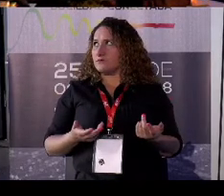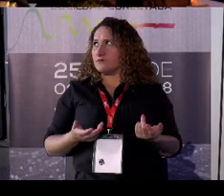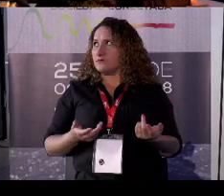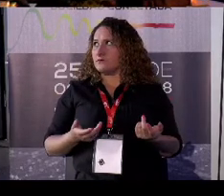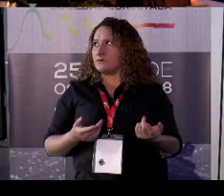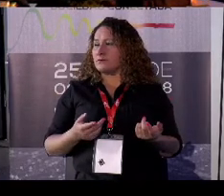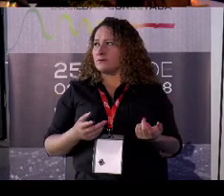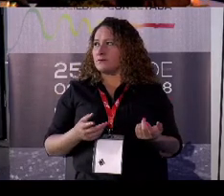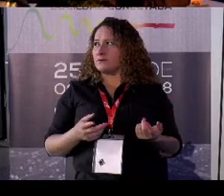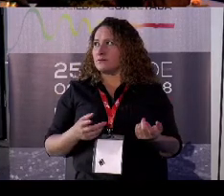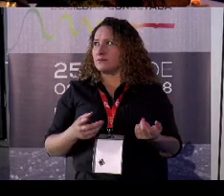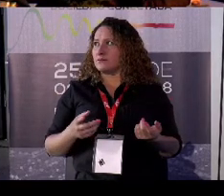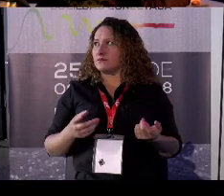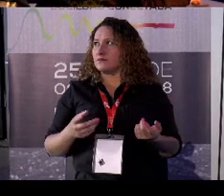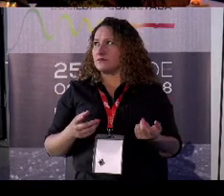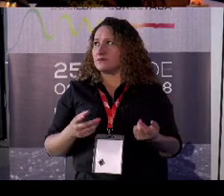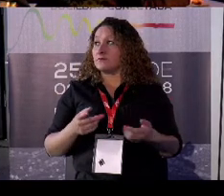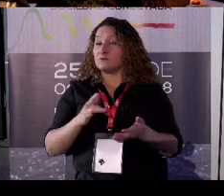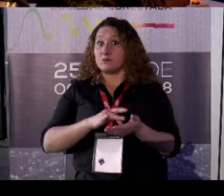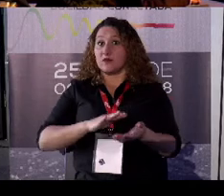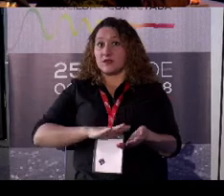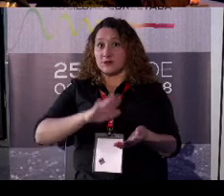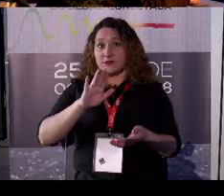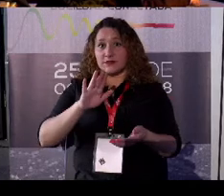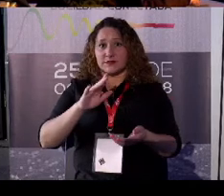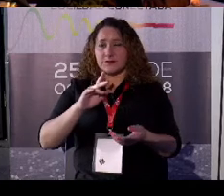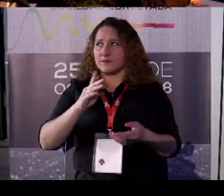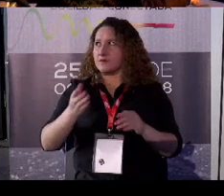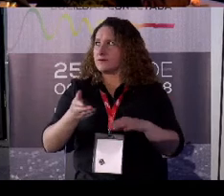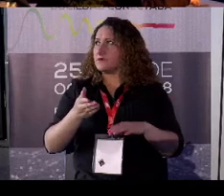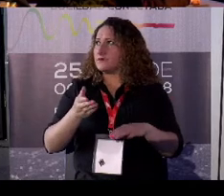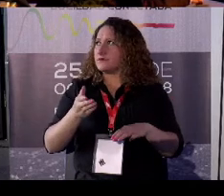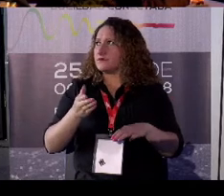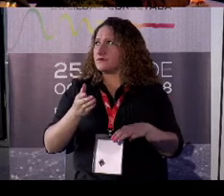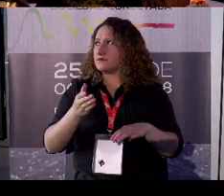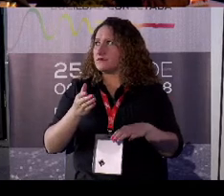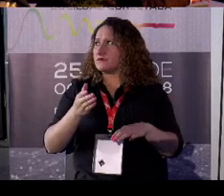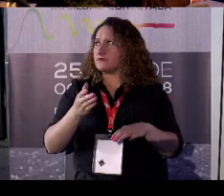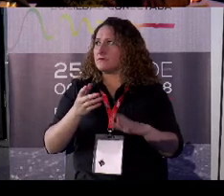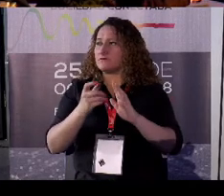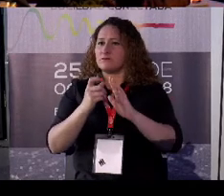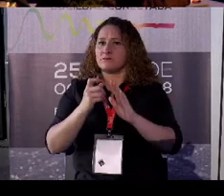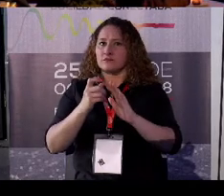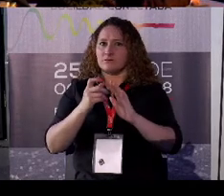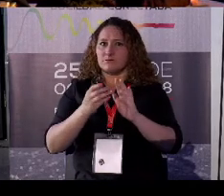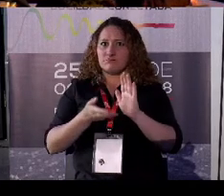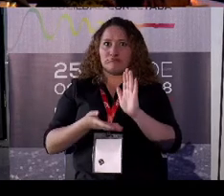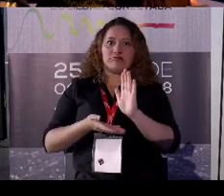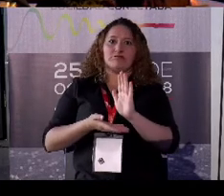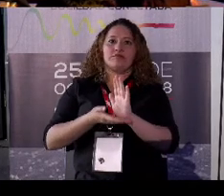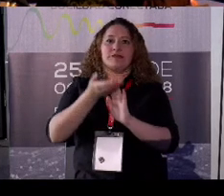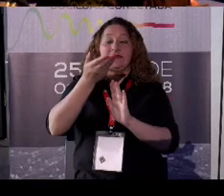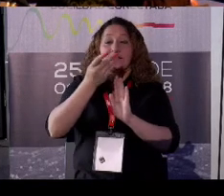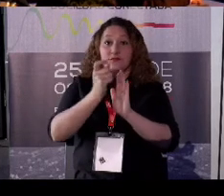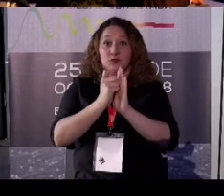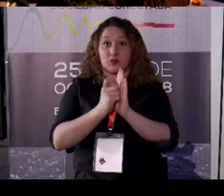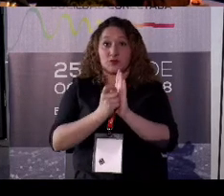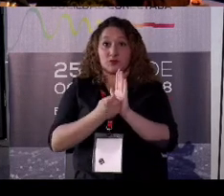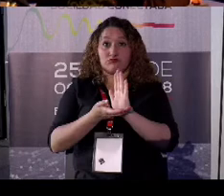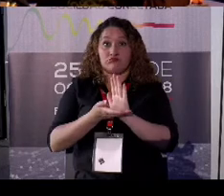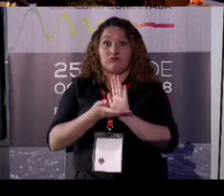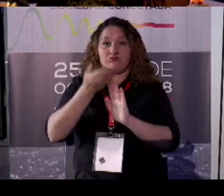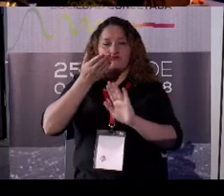en cierto momento el participante volvió a hacer unas ofertas que van encima de su regla